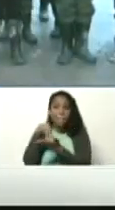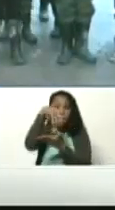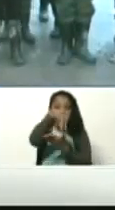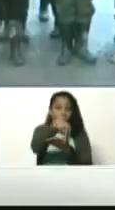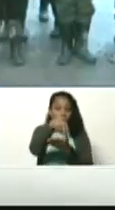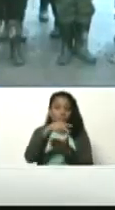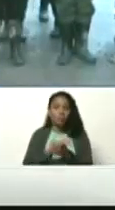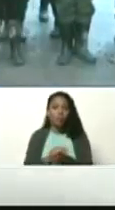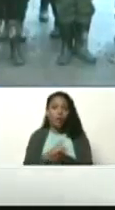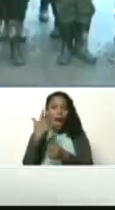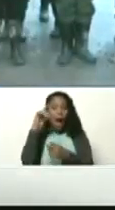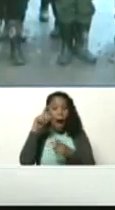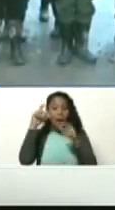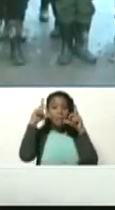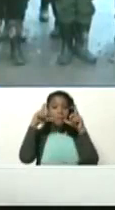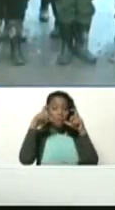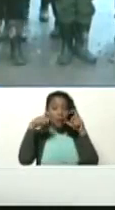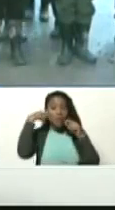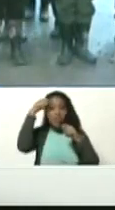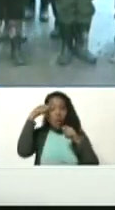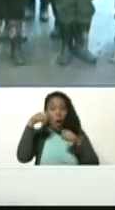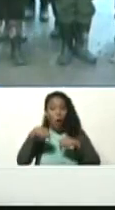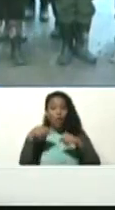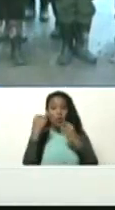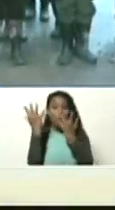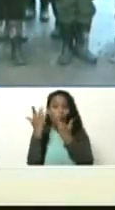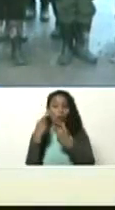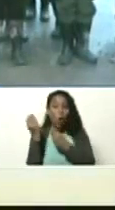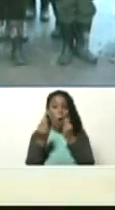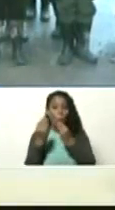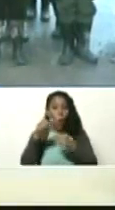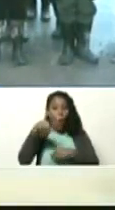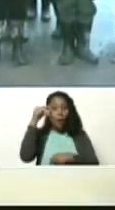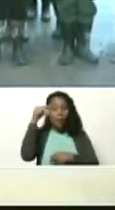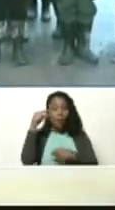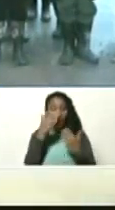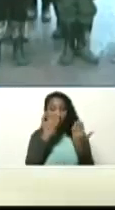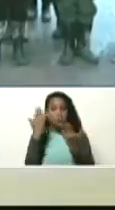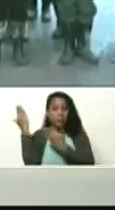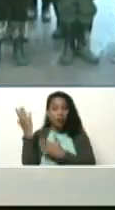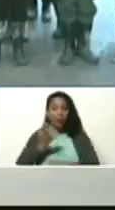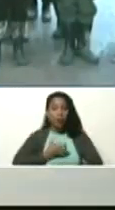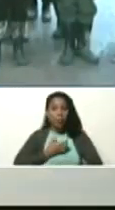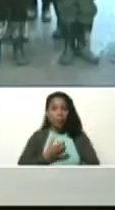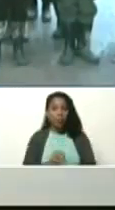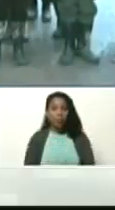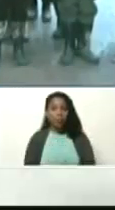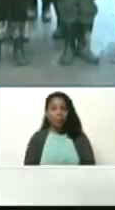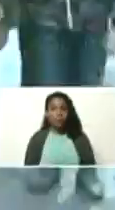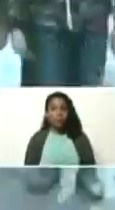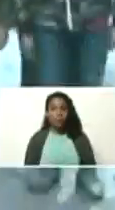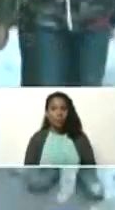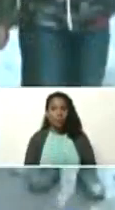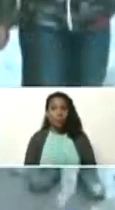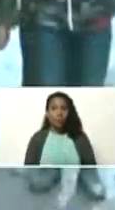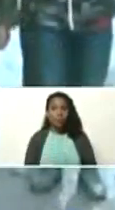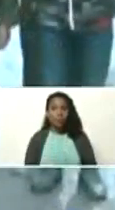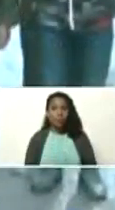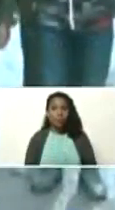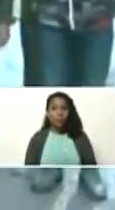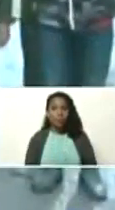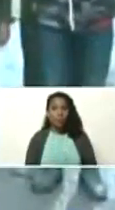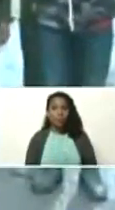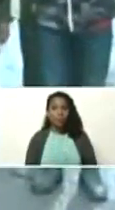imágenes fuertes también del día de hoy. Cuéntanos cómo ha estado el día de hoy. Adelante, alcalde. Su municipio